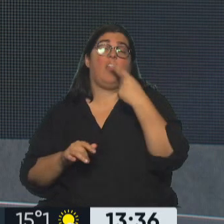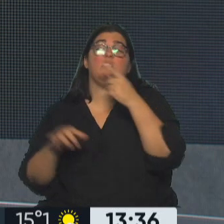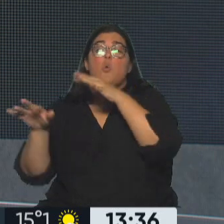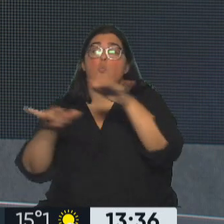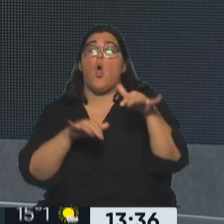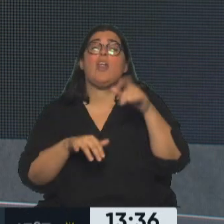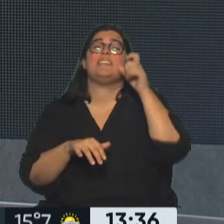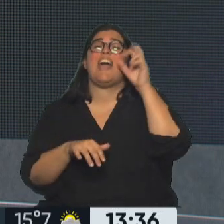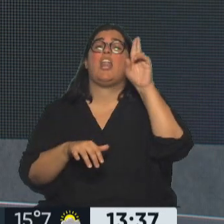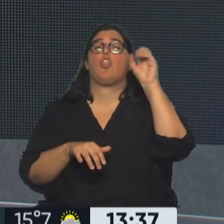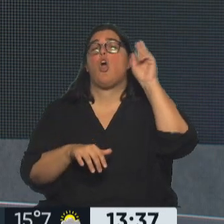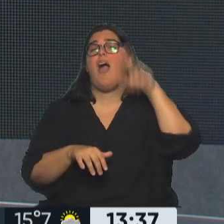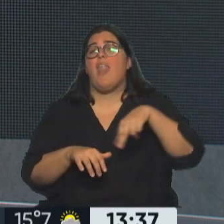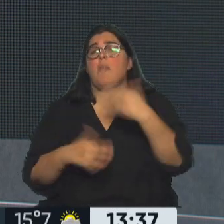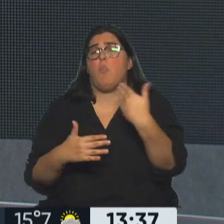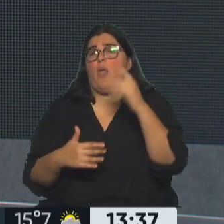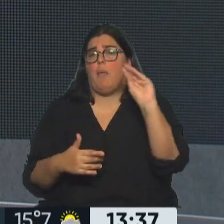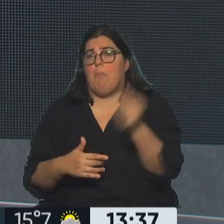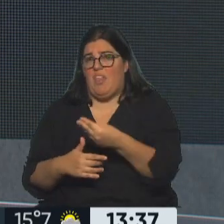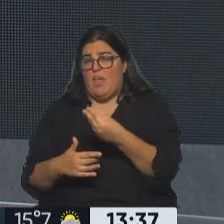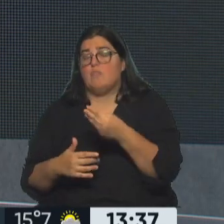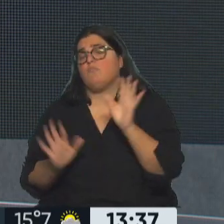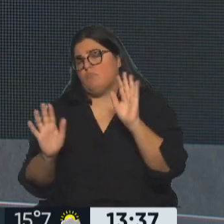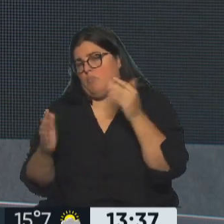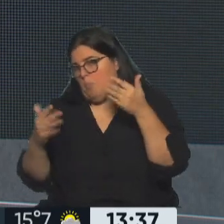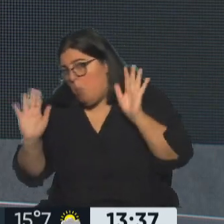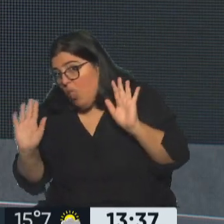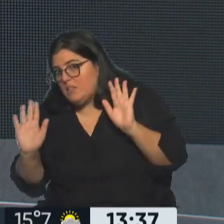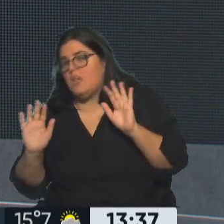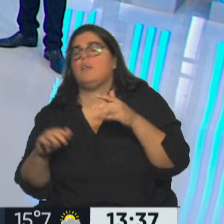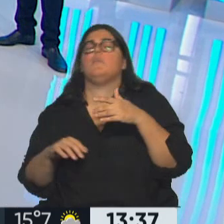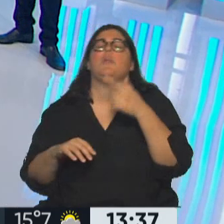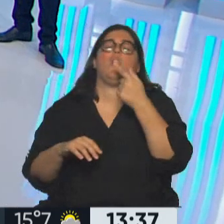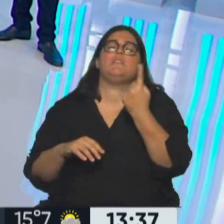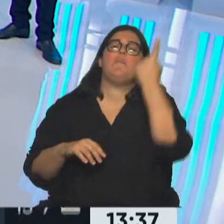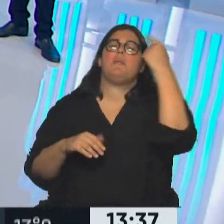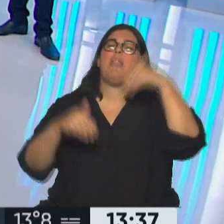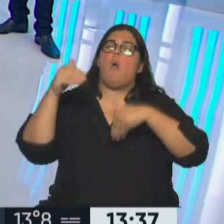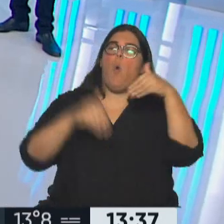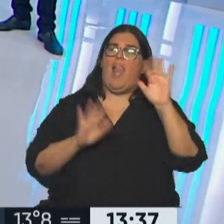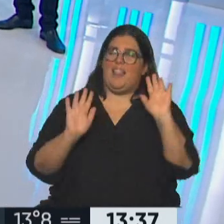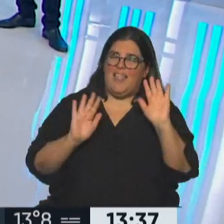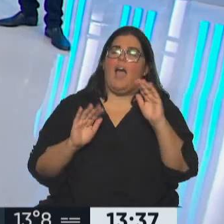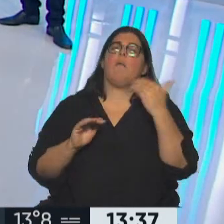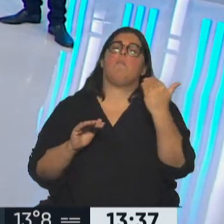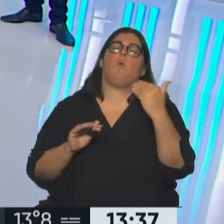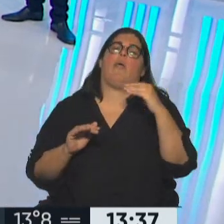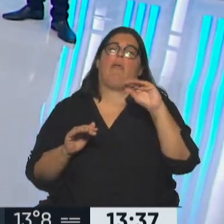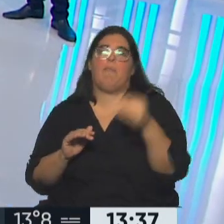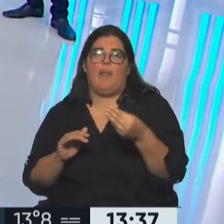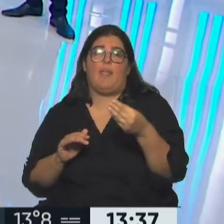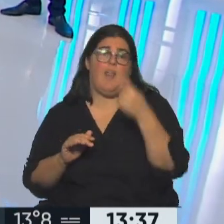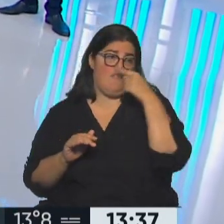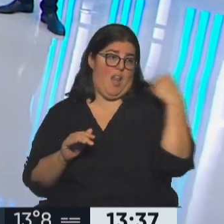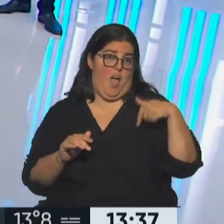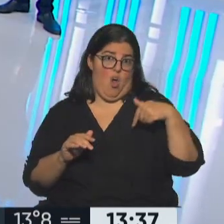sido puede perder todavía, ¿no? Pero digo, en la elección de primera vuelta. Ahora ya se habla de un Erdogan que está